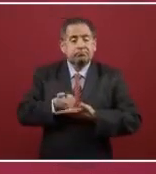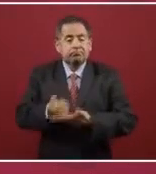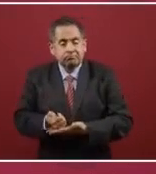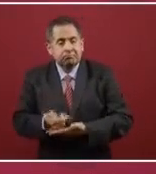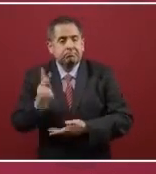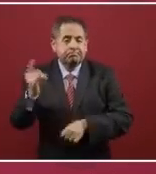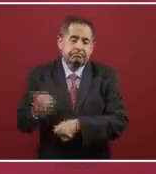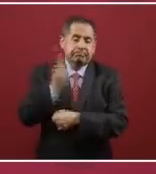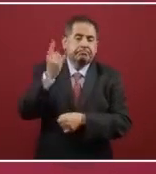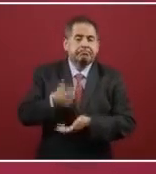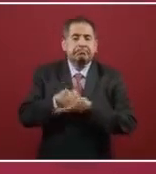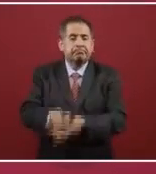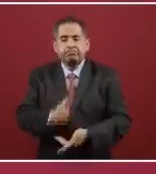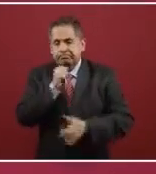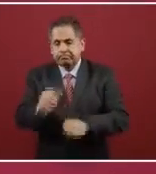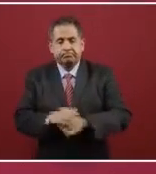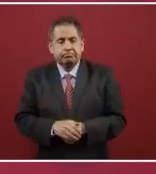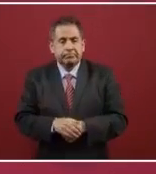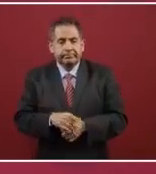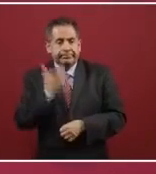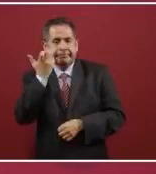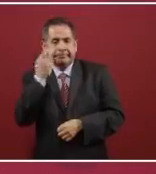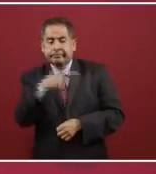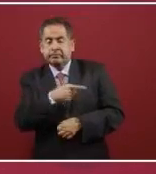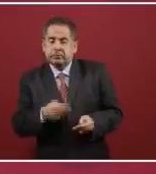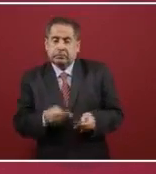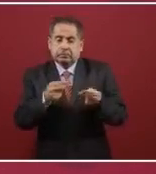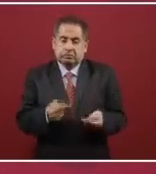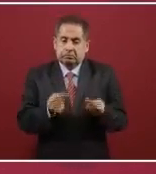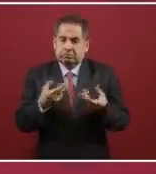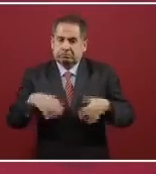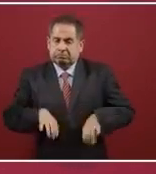nada por ayudar. Hicieron negocios,